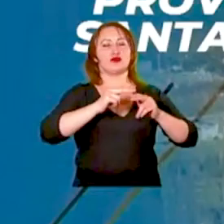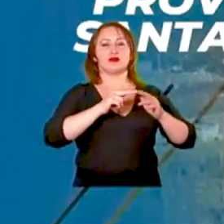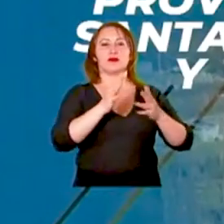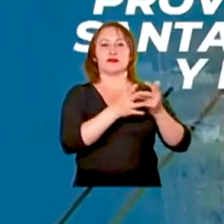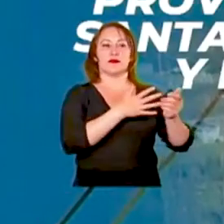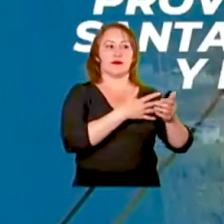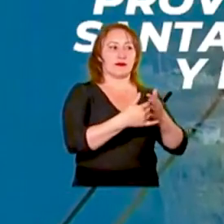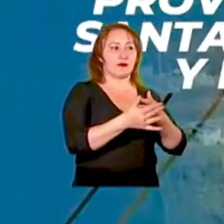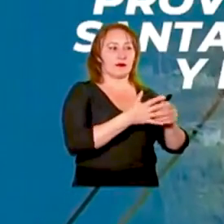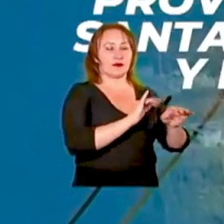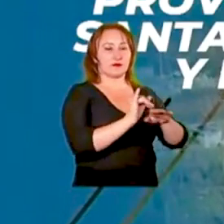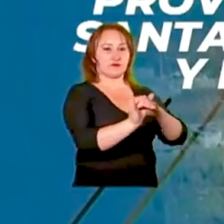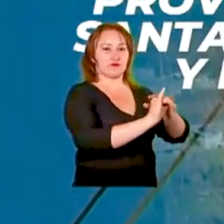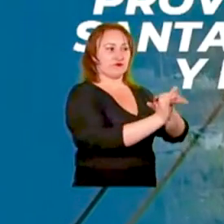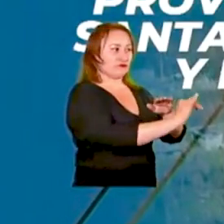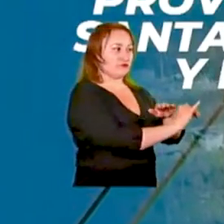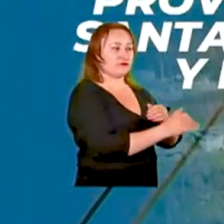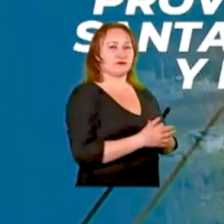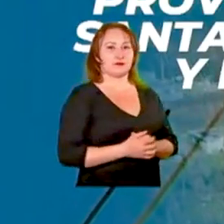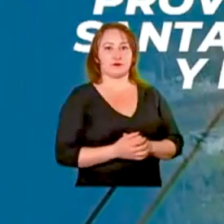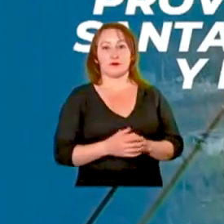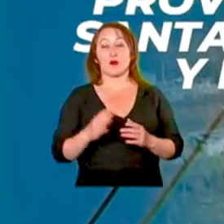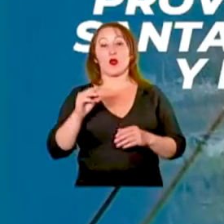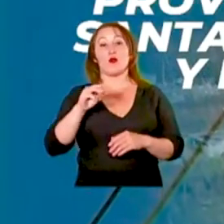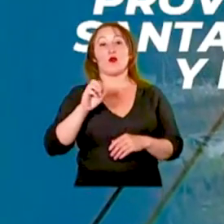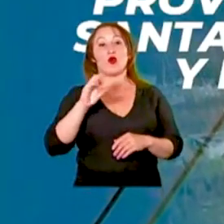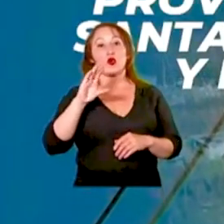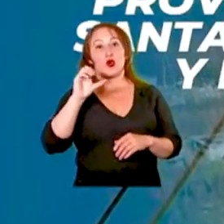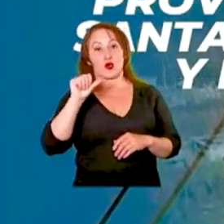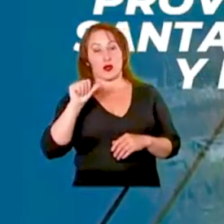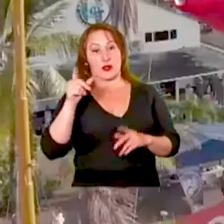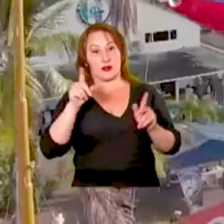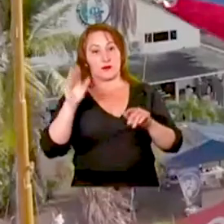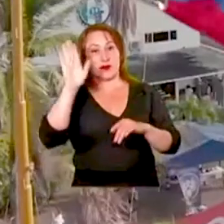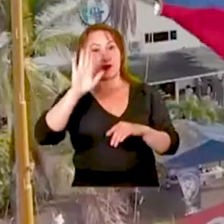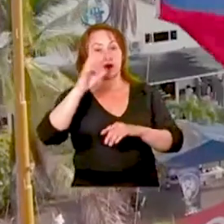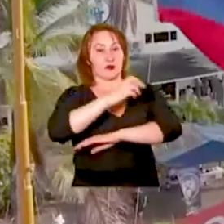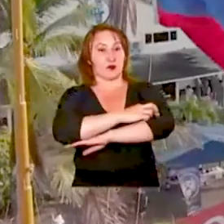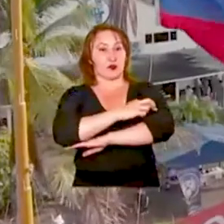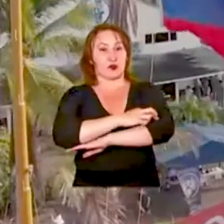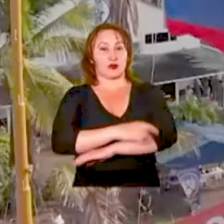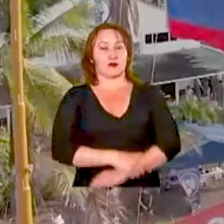San Andrés, Providencia y Santa Catalina y Mocoa en el departamento de Putumayo.